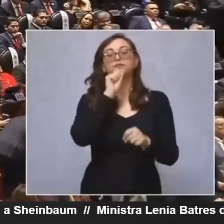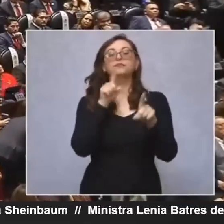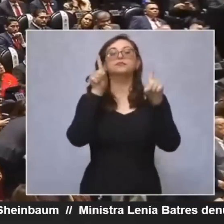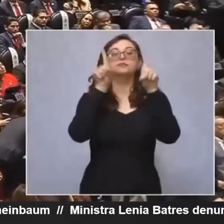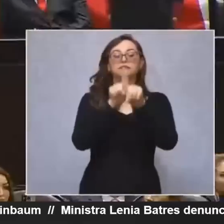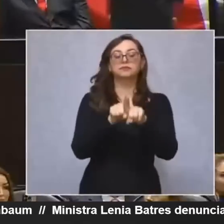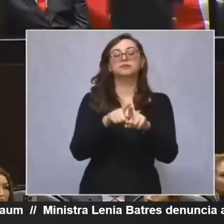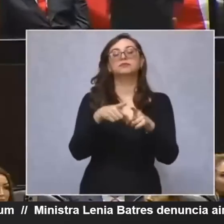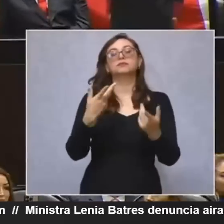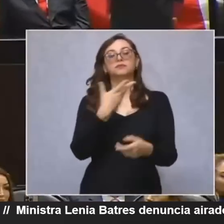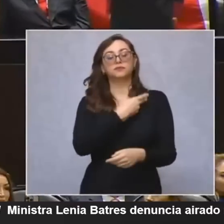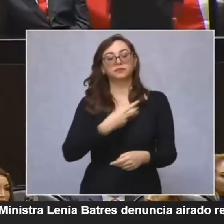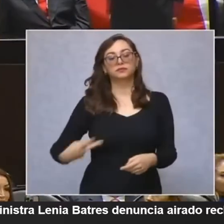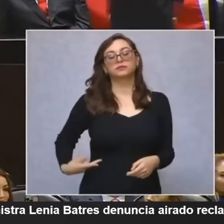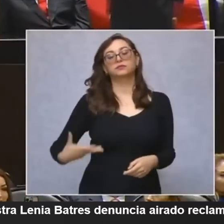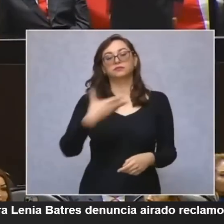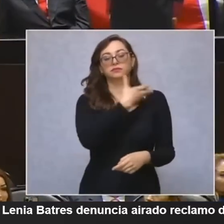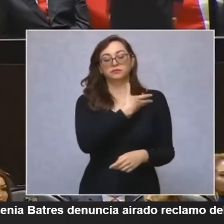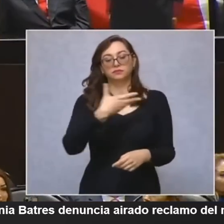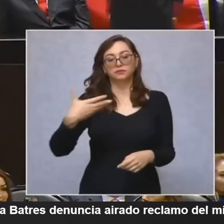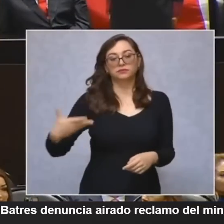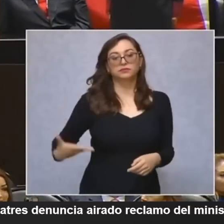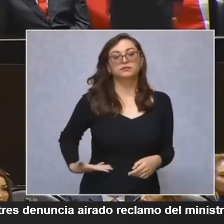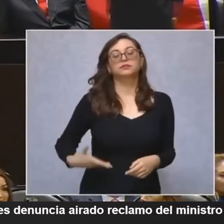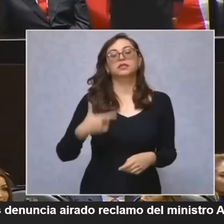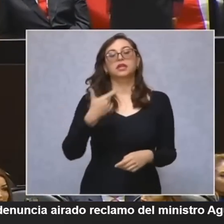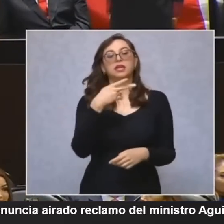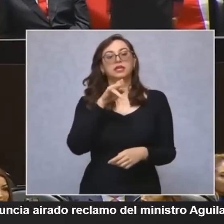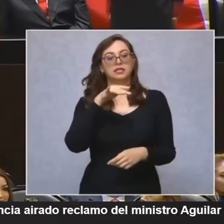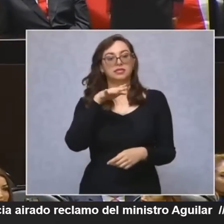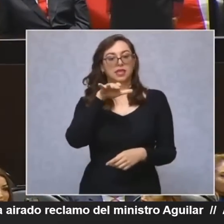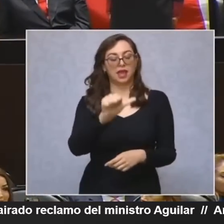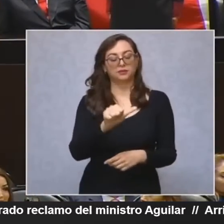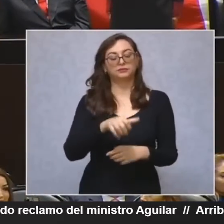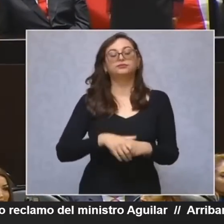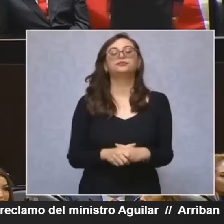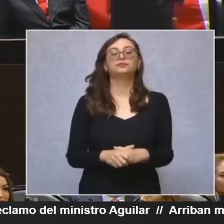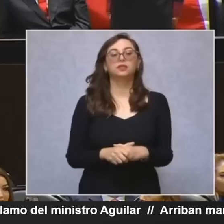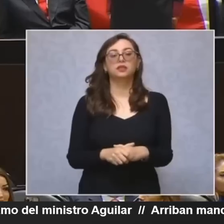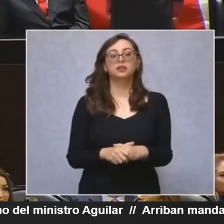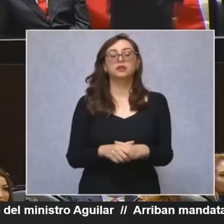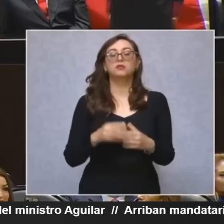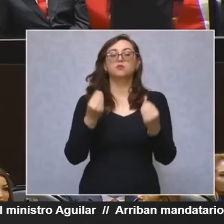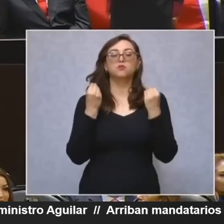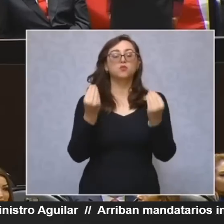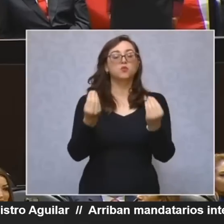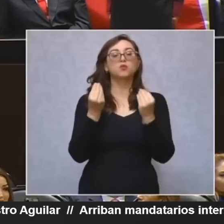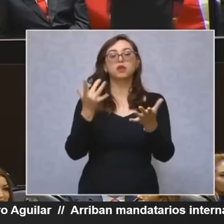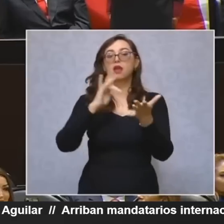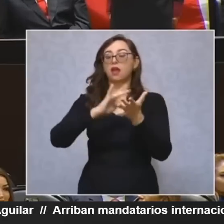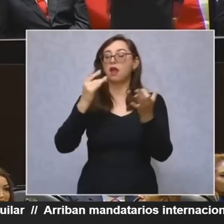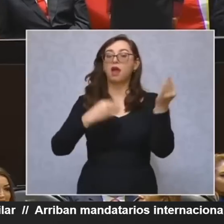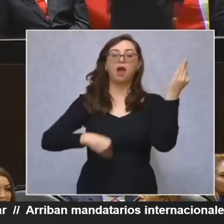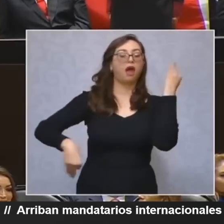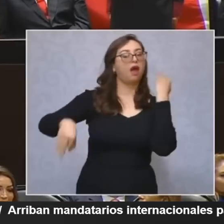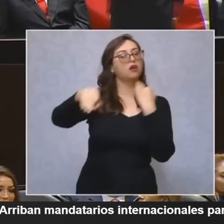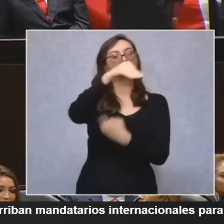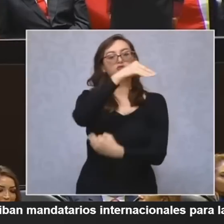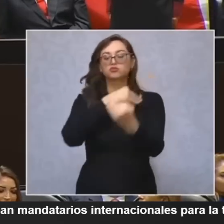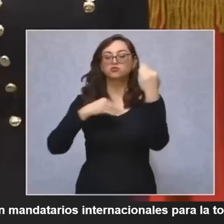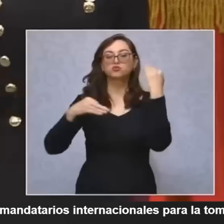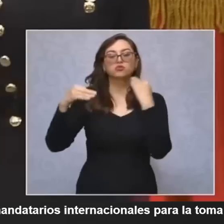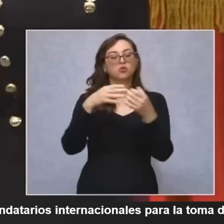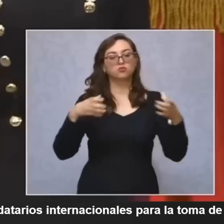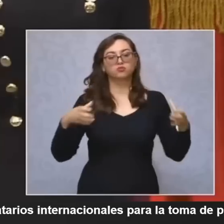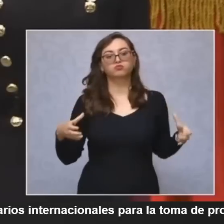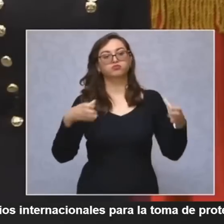Nguema Biang, vicepresidente de la República de Guinea Ecuatorial. Mi gratitud a todas y todos los jefes de la